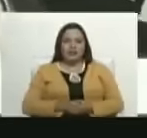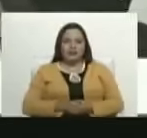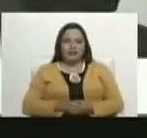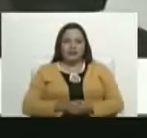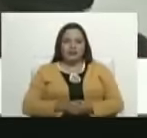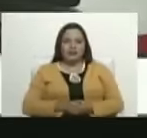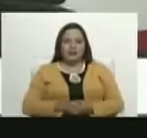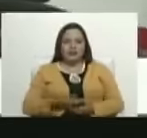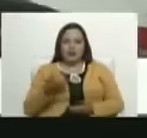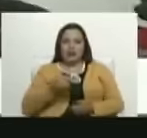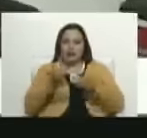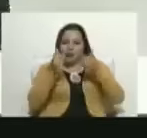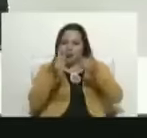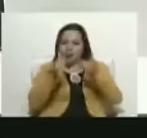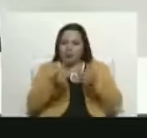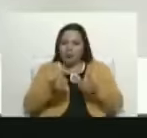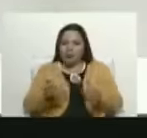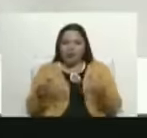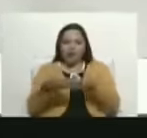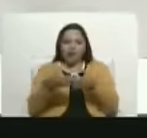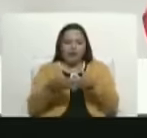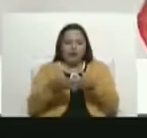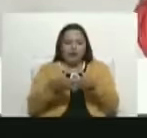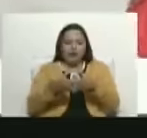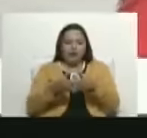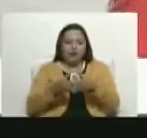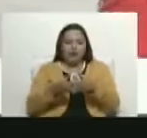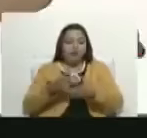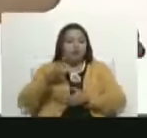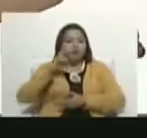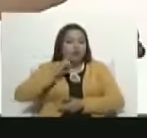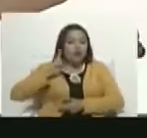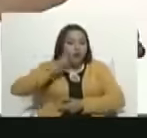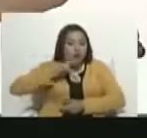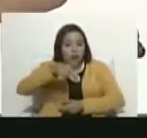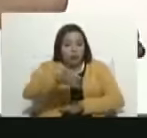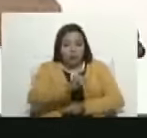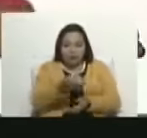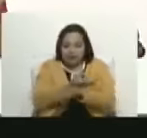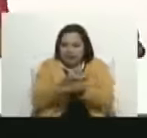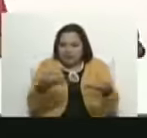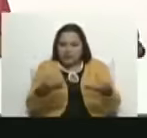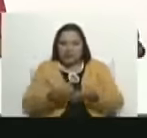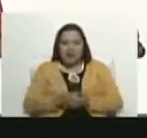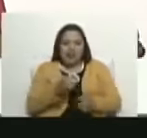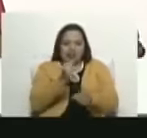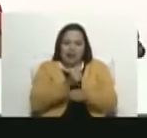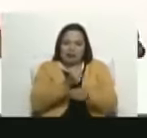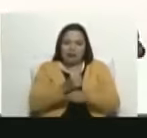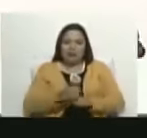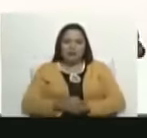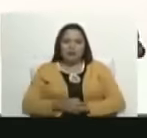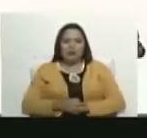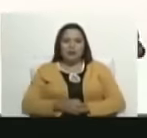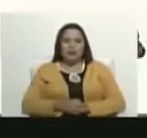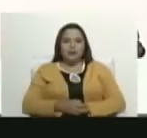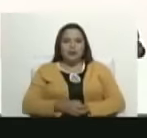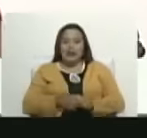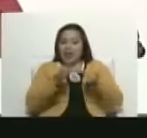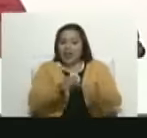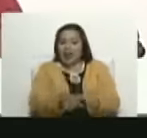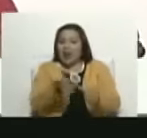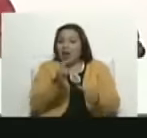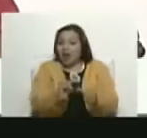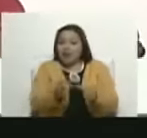Bueno, le ha ido bien a la Vinotinto ahí, ¿verdad? Ah, le ha ido bien. ¿Ah? Que se quede, si va a ganar,